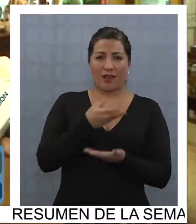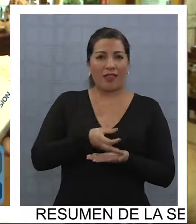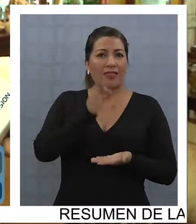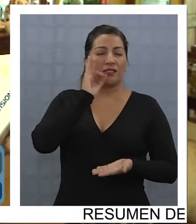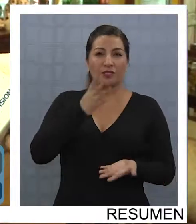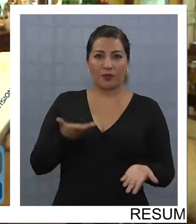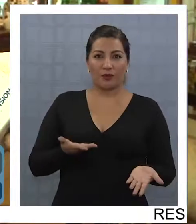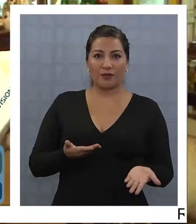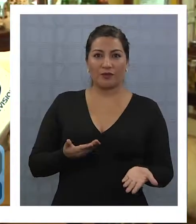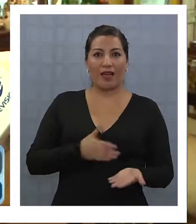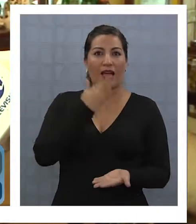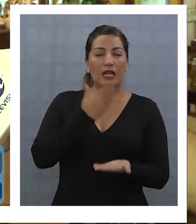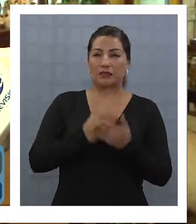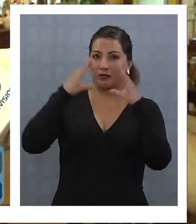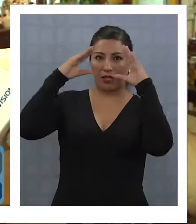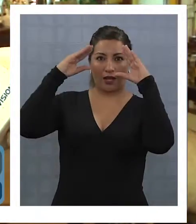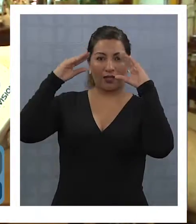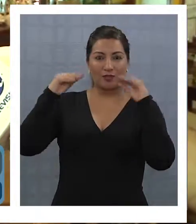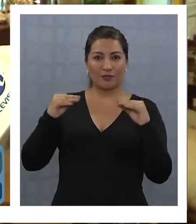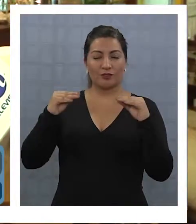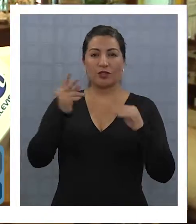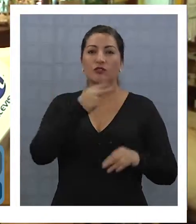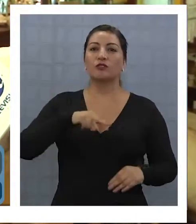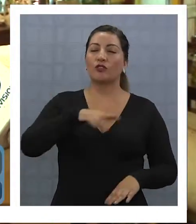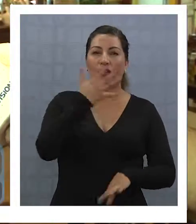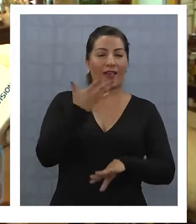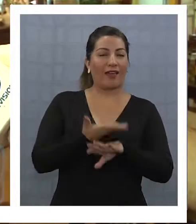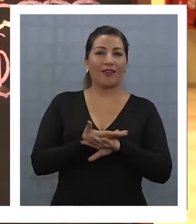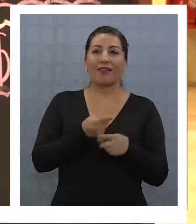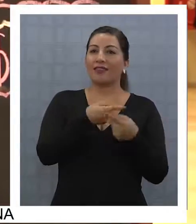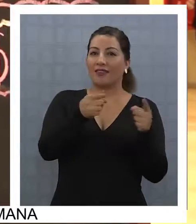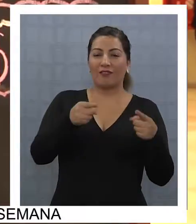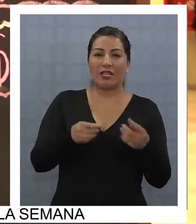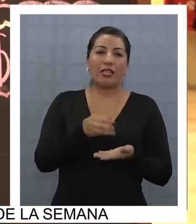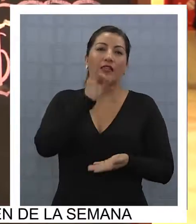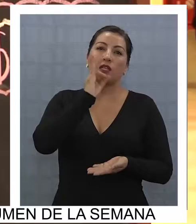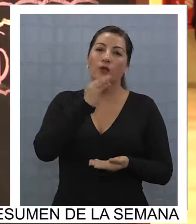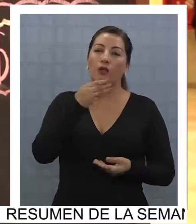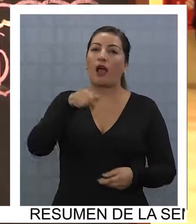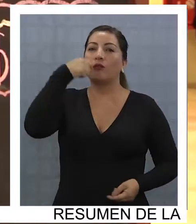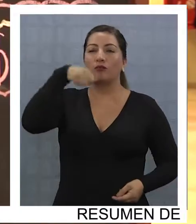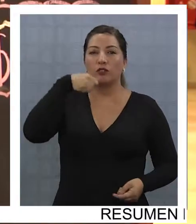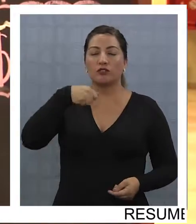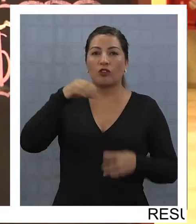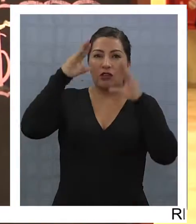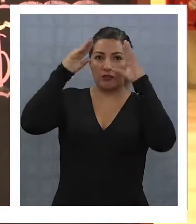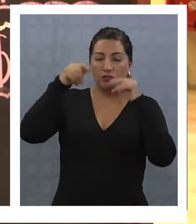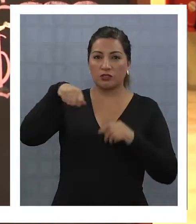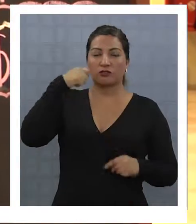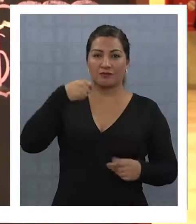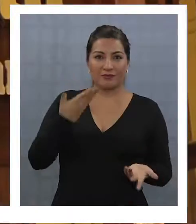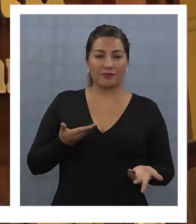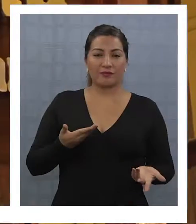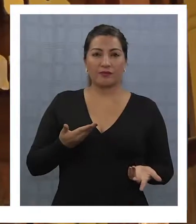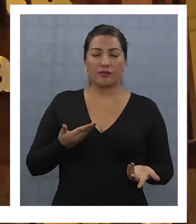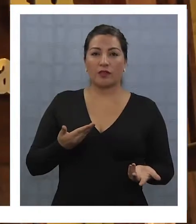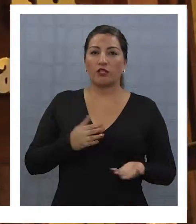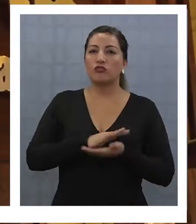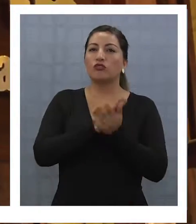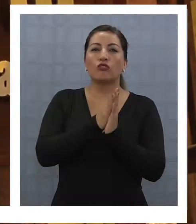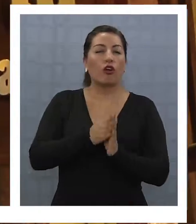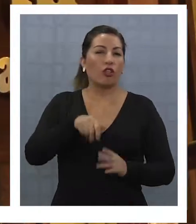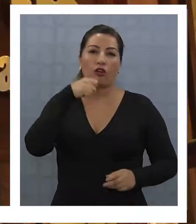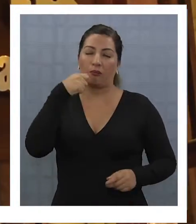la noche, en la cual ofrecemos todo lo que significa desayuno, almuerzo, onces y también onces completas, onces cenas.